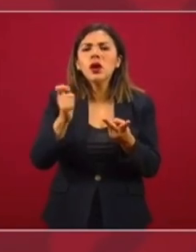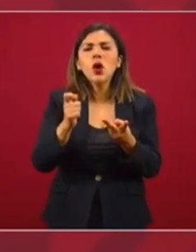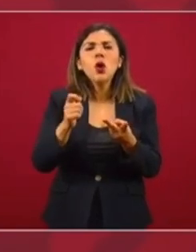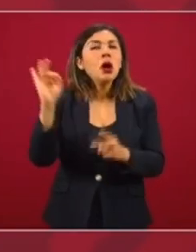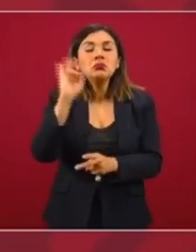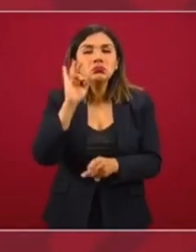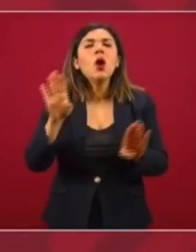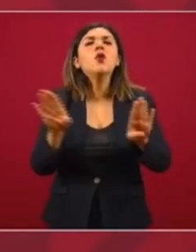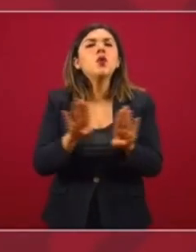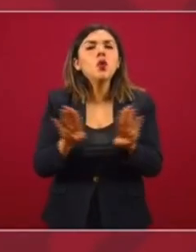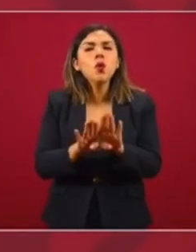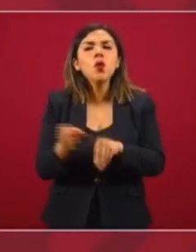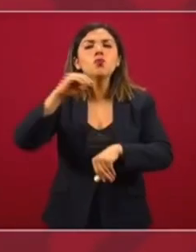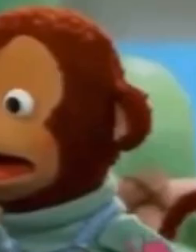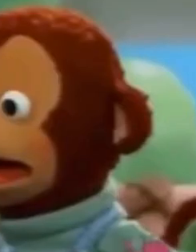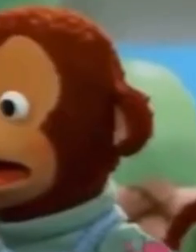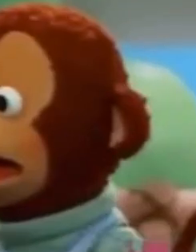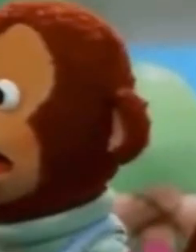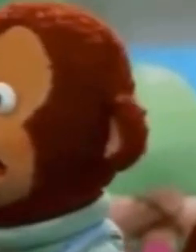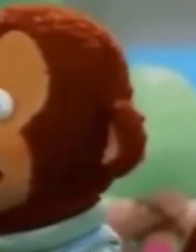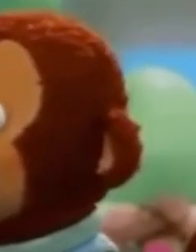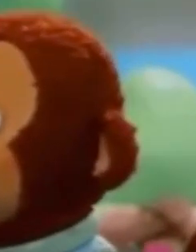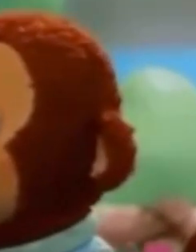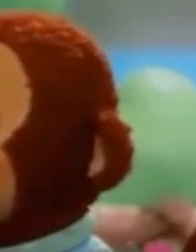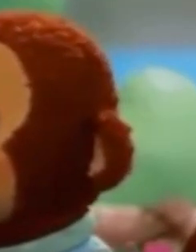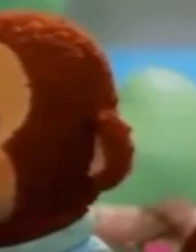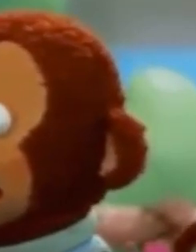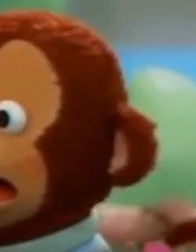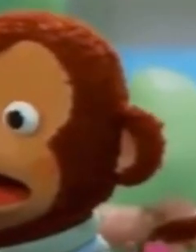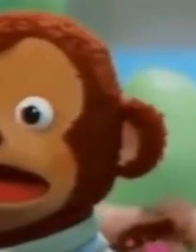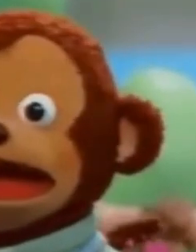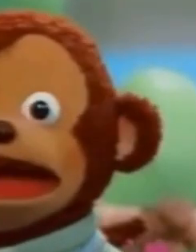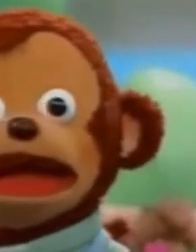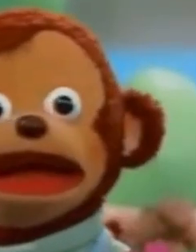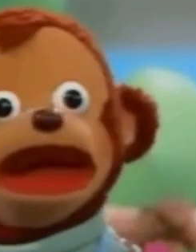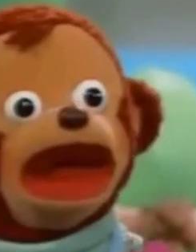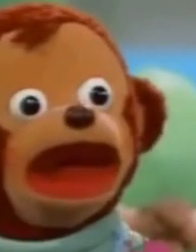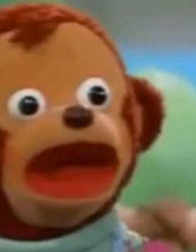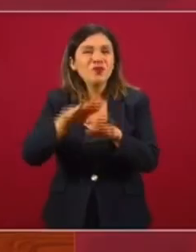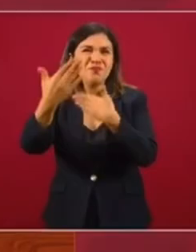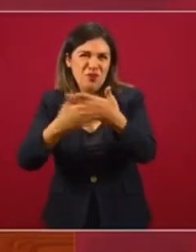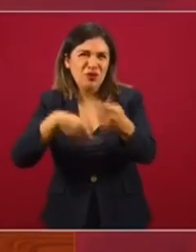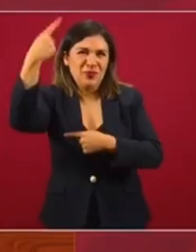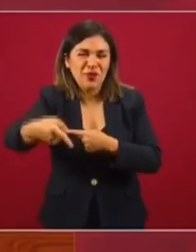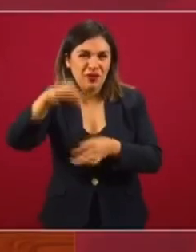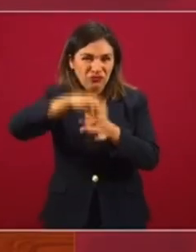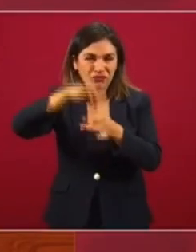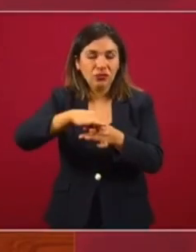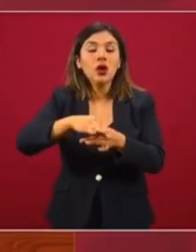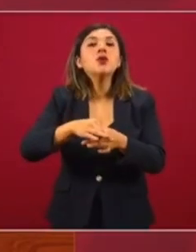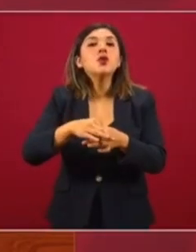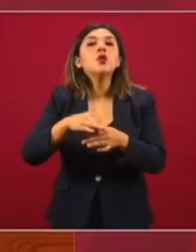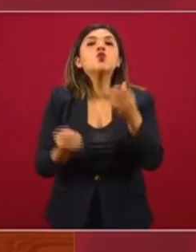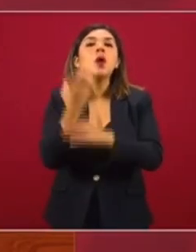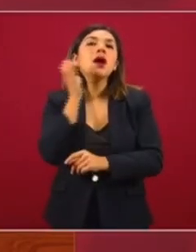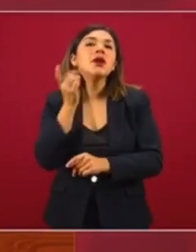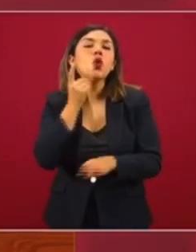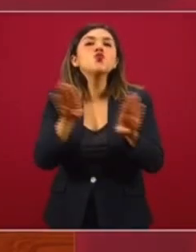cómo quedaría la Cámara de Diputados si hoy fuesen las elecciones. Hasta la próxima Cámara.